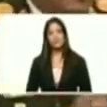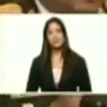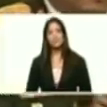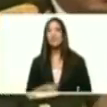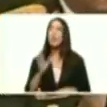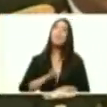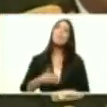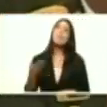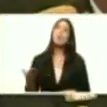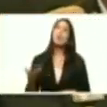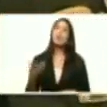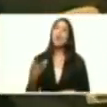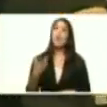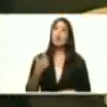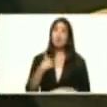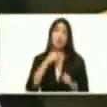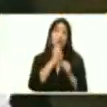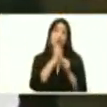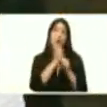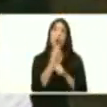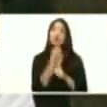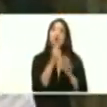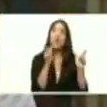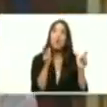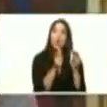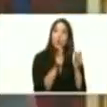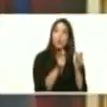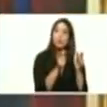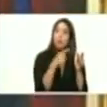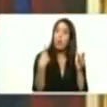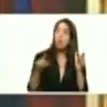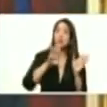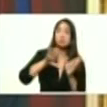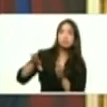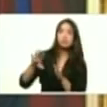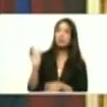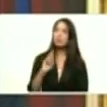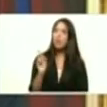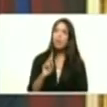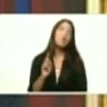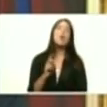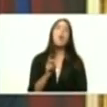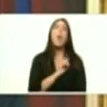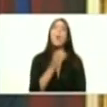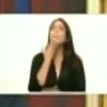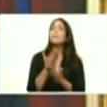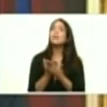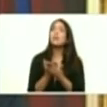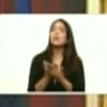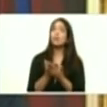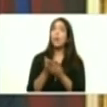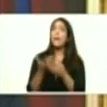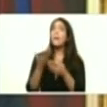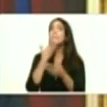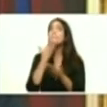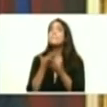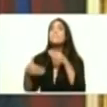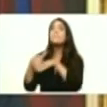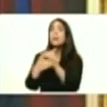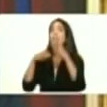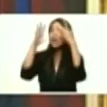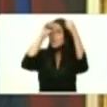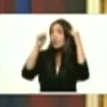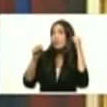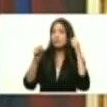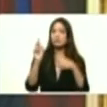Porque yo no gobierno para un grupo económico. Ni gobierno pidiéndole permiso al embajador de Estados Unidos,